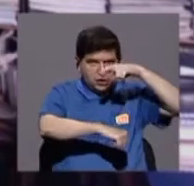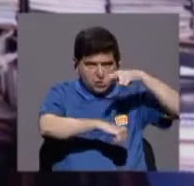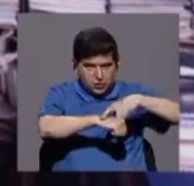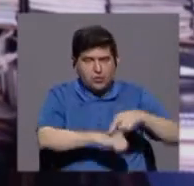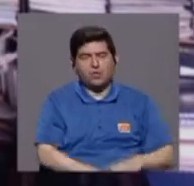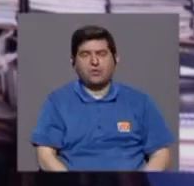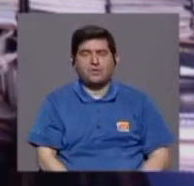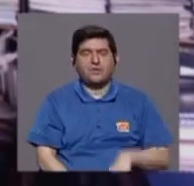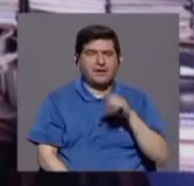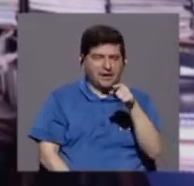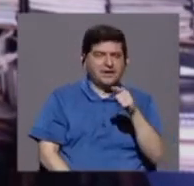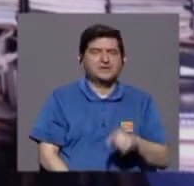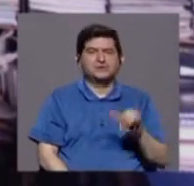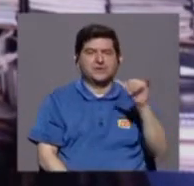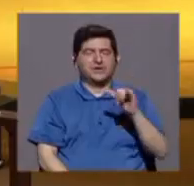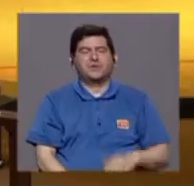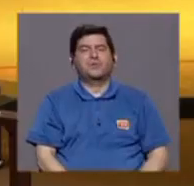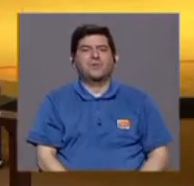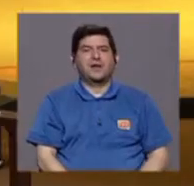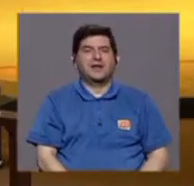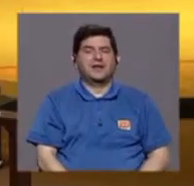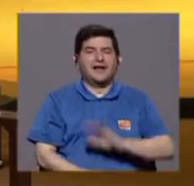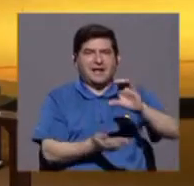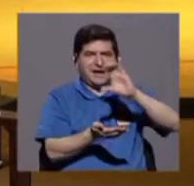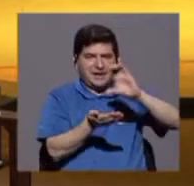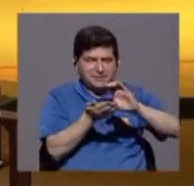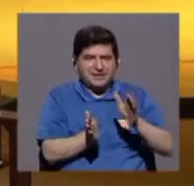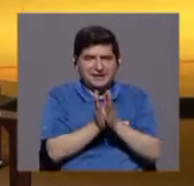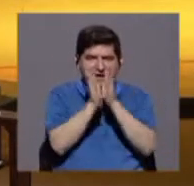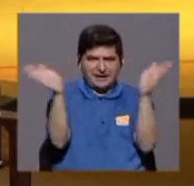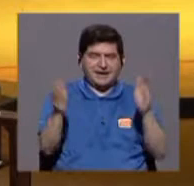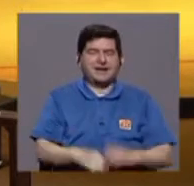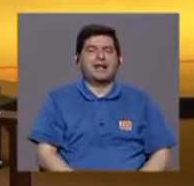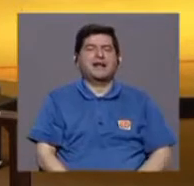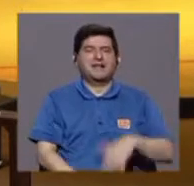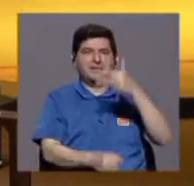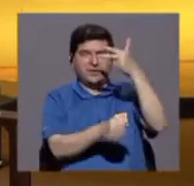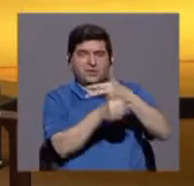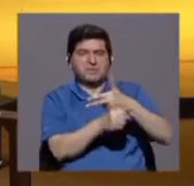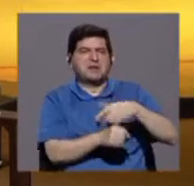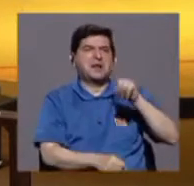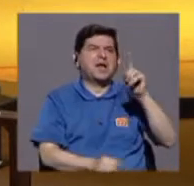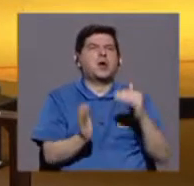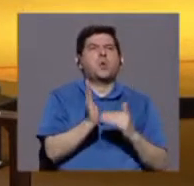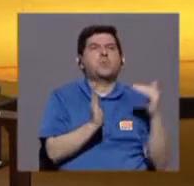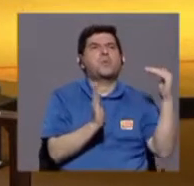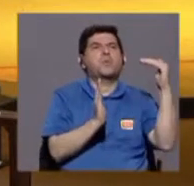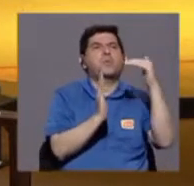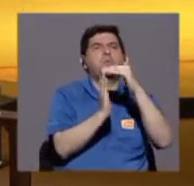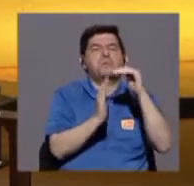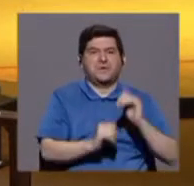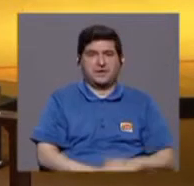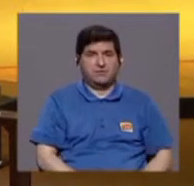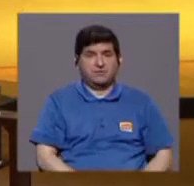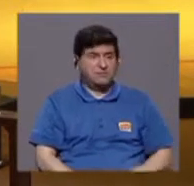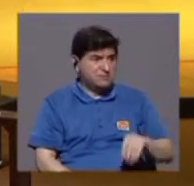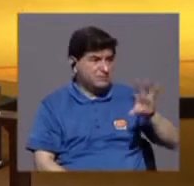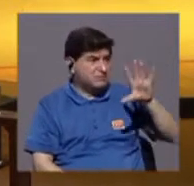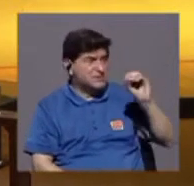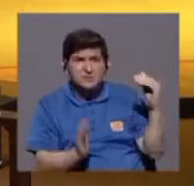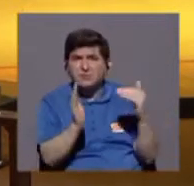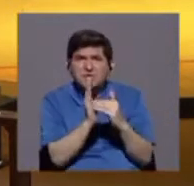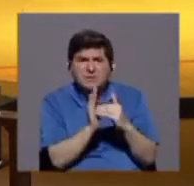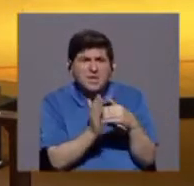Capitanía General, digamos, de Guatemala, 1 millón. Dentro de 1 millón, 50.000 es realmente muy